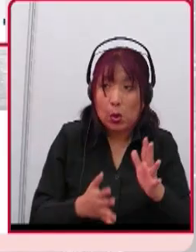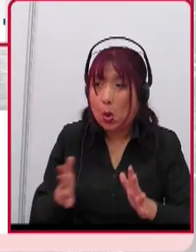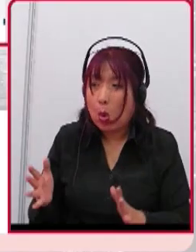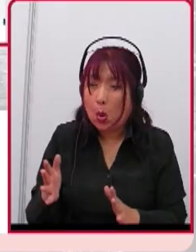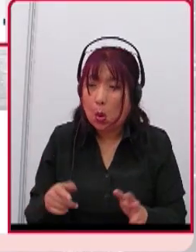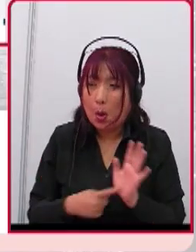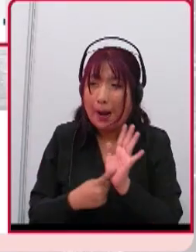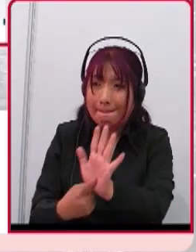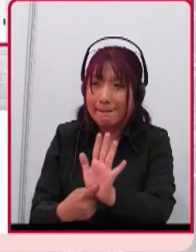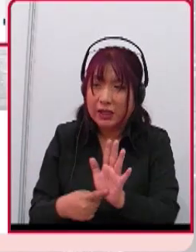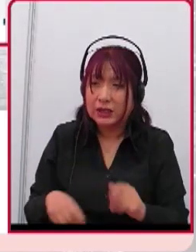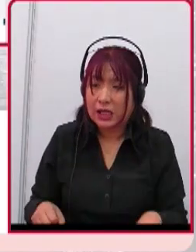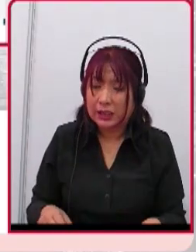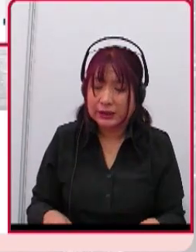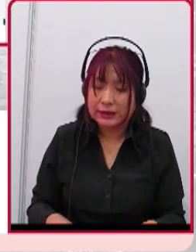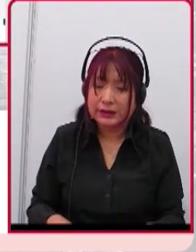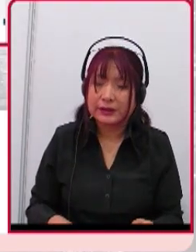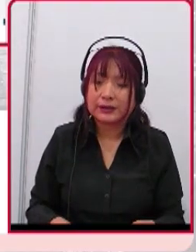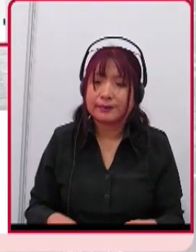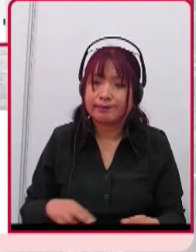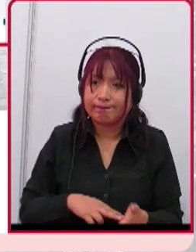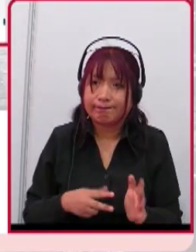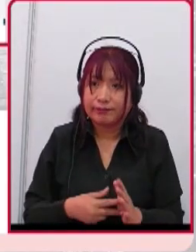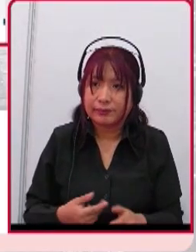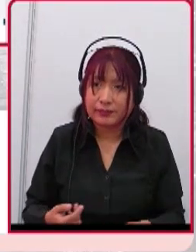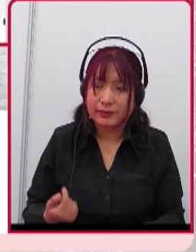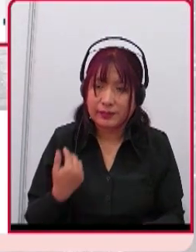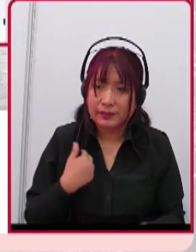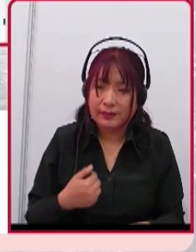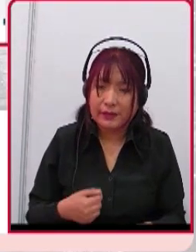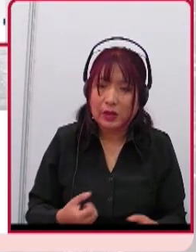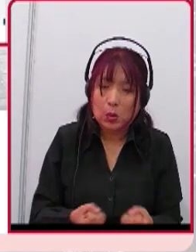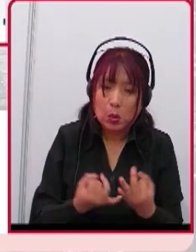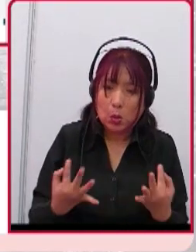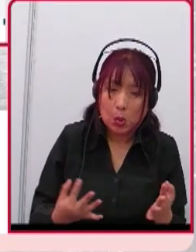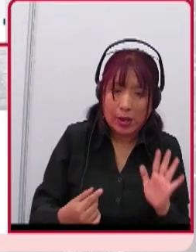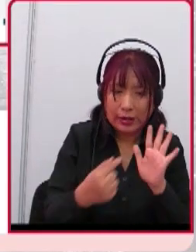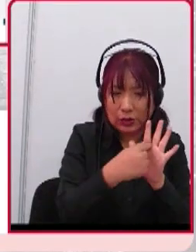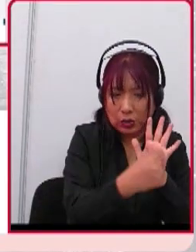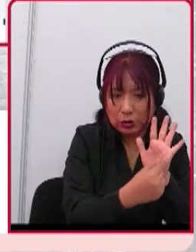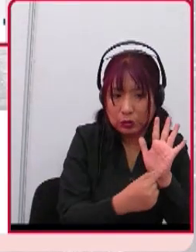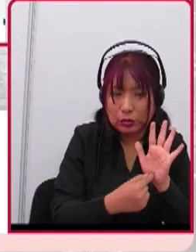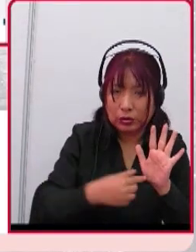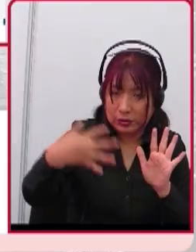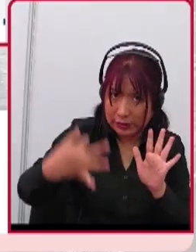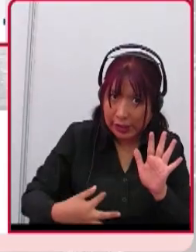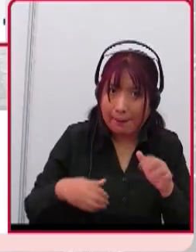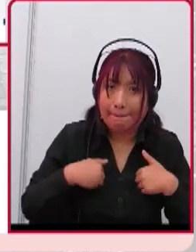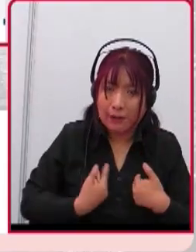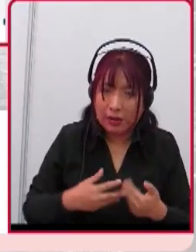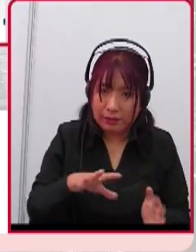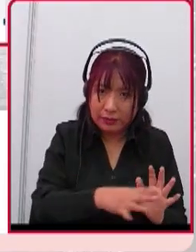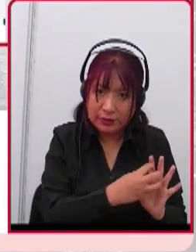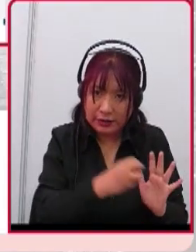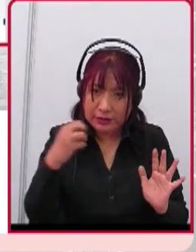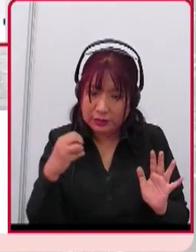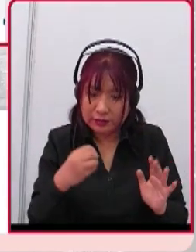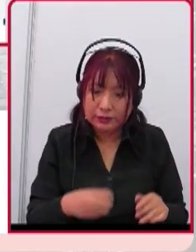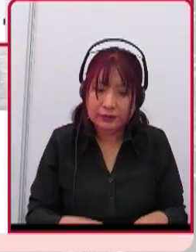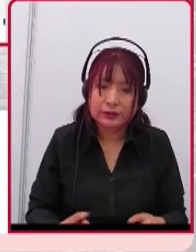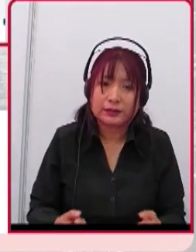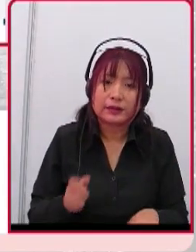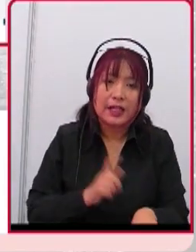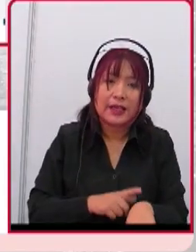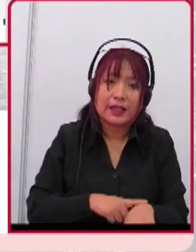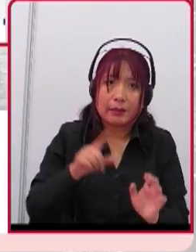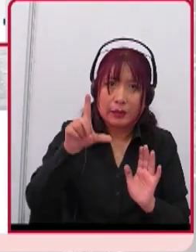es determinar cuántos puntos son los óptimos y en qué tiempo se podría hacer de manera más precisa. Es con